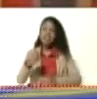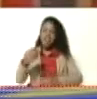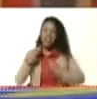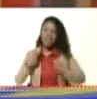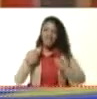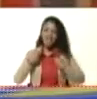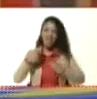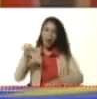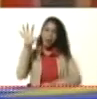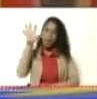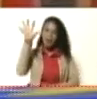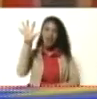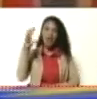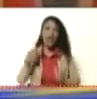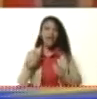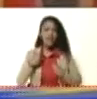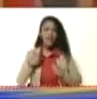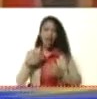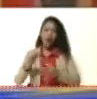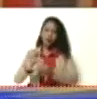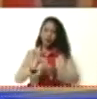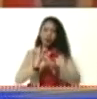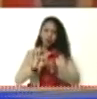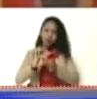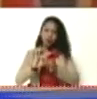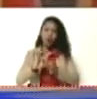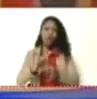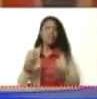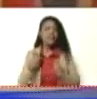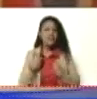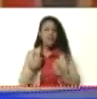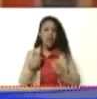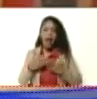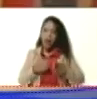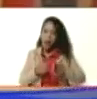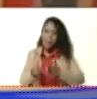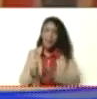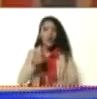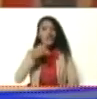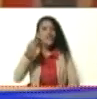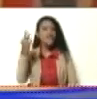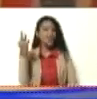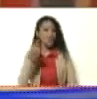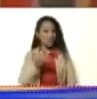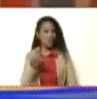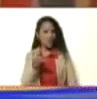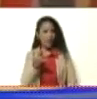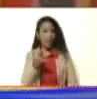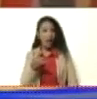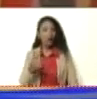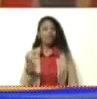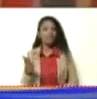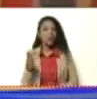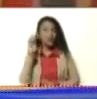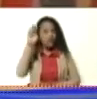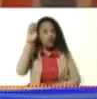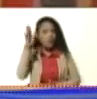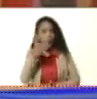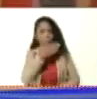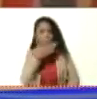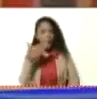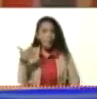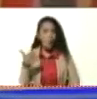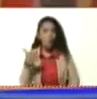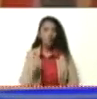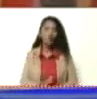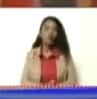¡Que viva la fraternidad! ¡Que viva un camino realmente que conduzca a la utopía y que conduzca